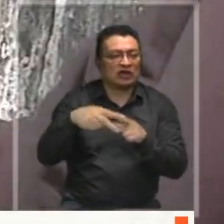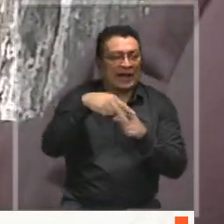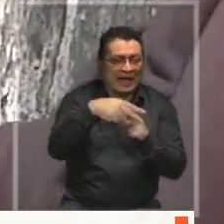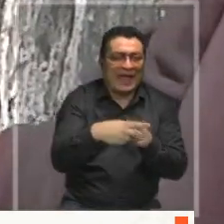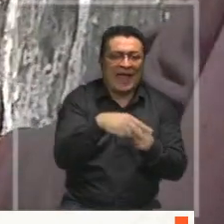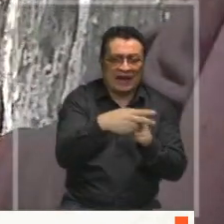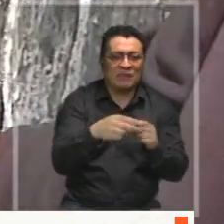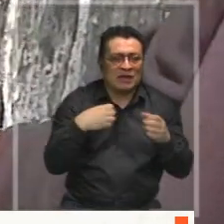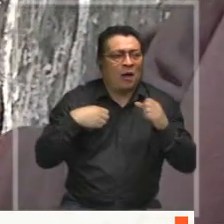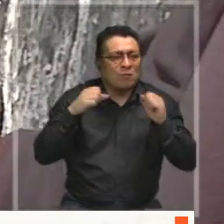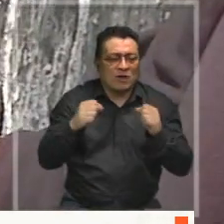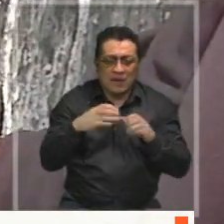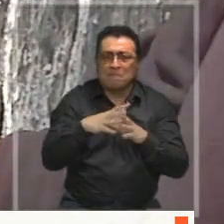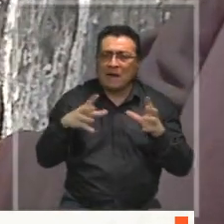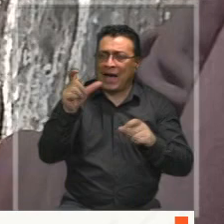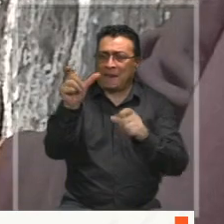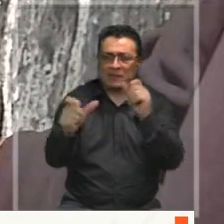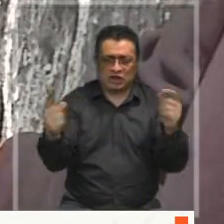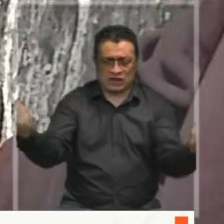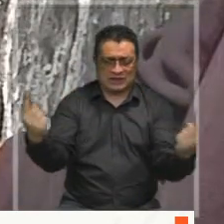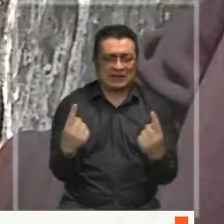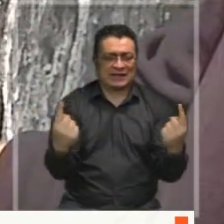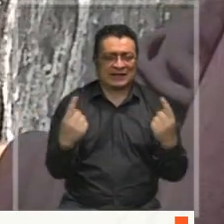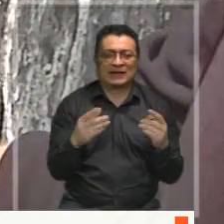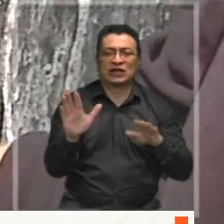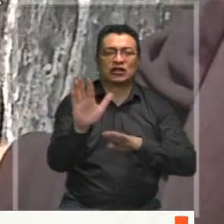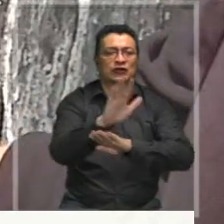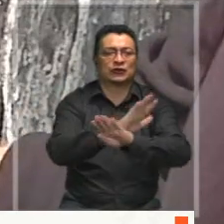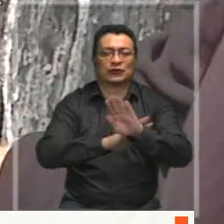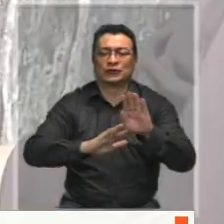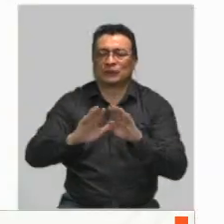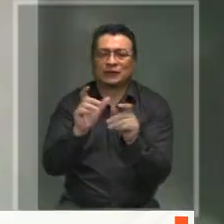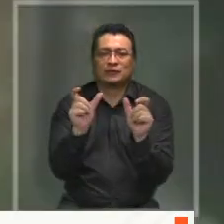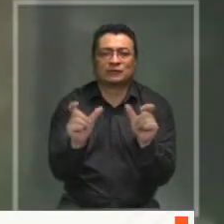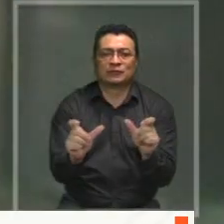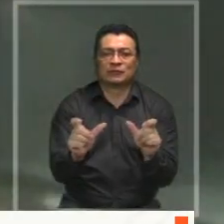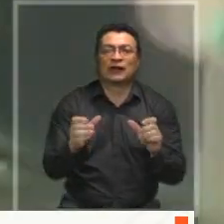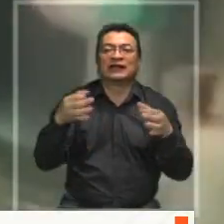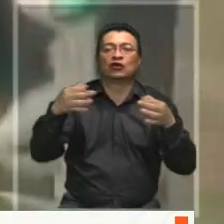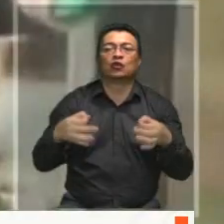permitan contar con más personal y con más herramientas para enfrentar la seguridad pública.